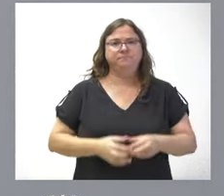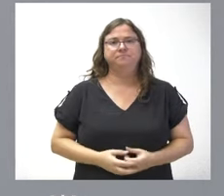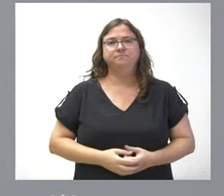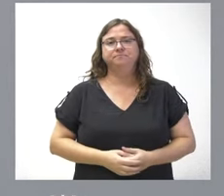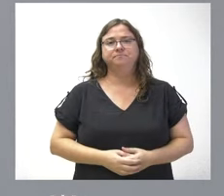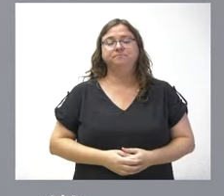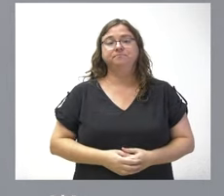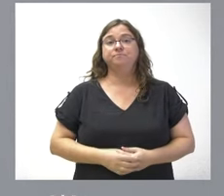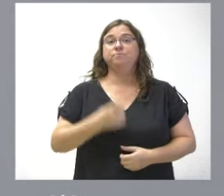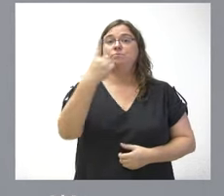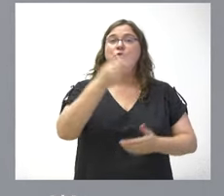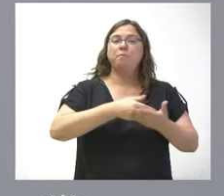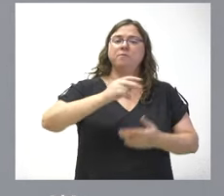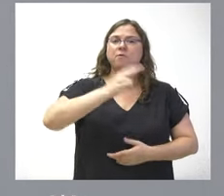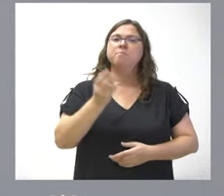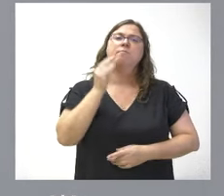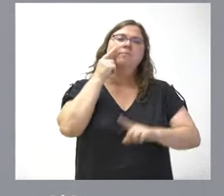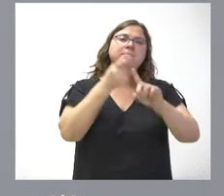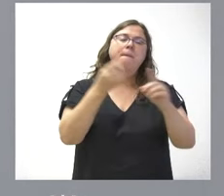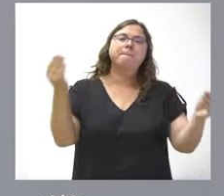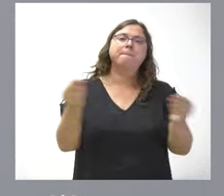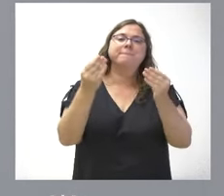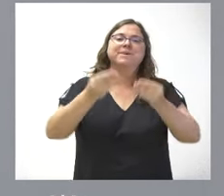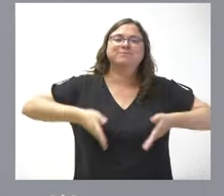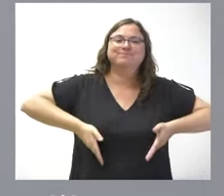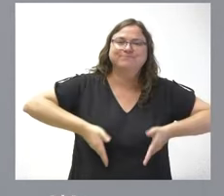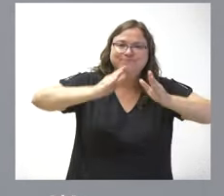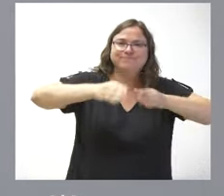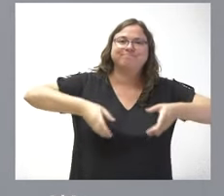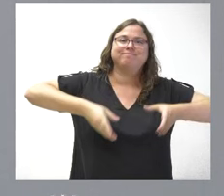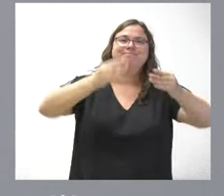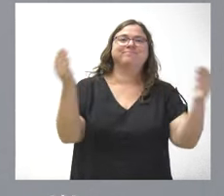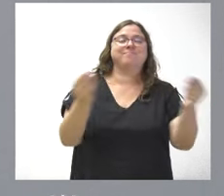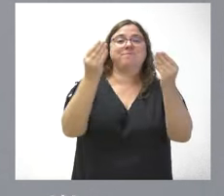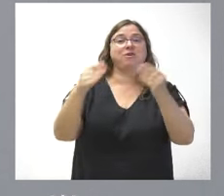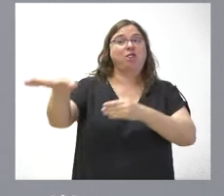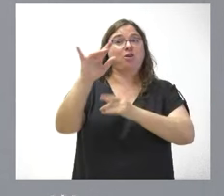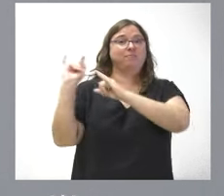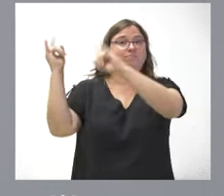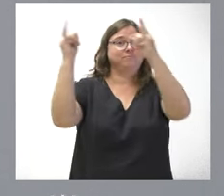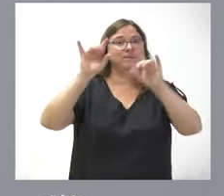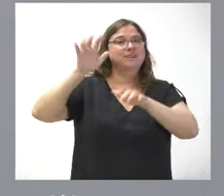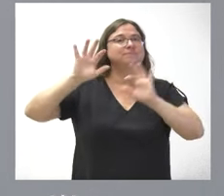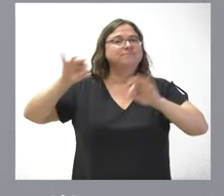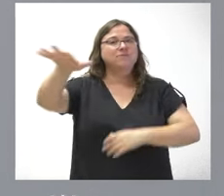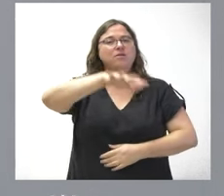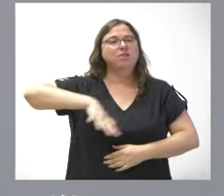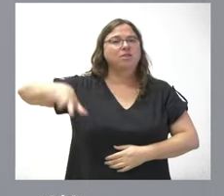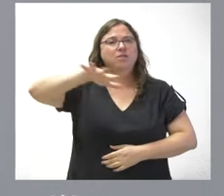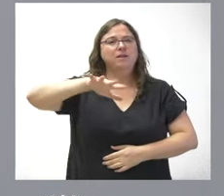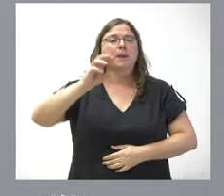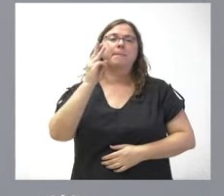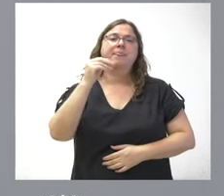se destina 1 millón de euros para la mejora de infraestructuras viarias en varias comarcas forestales de León en concreto las comarcas forestales de la